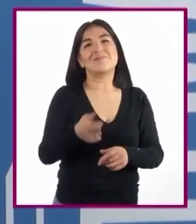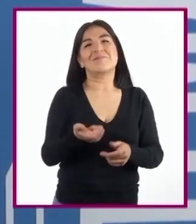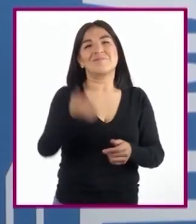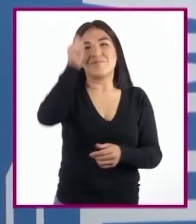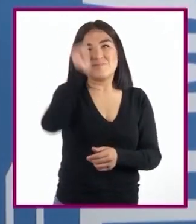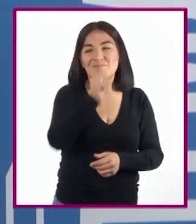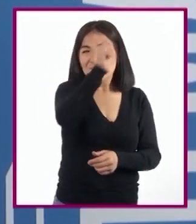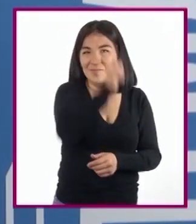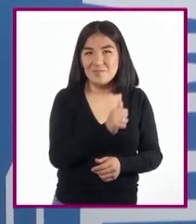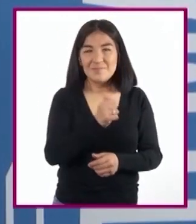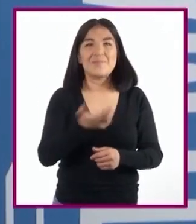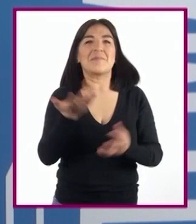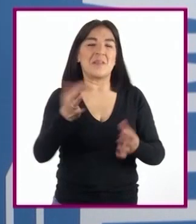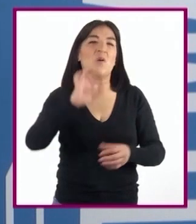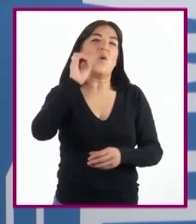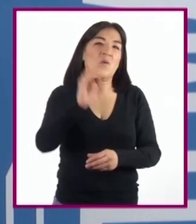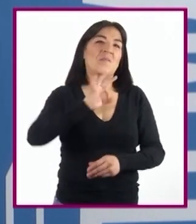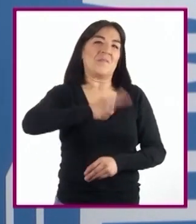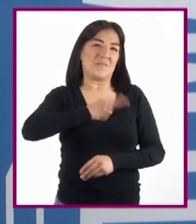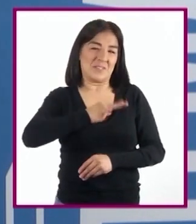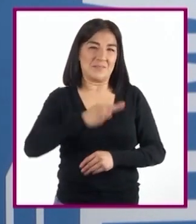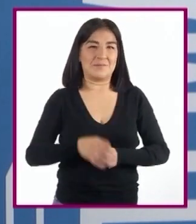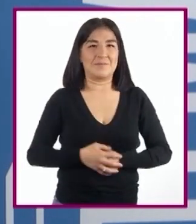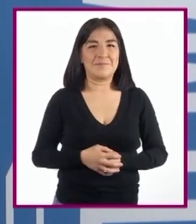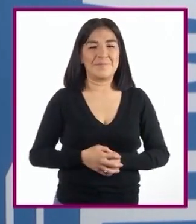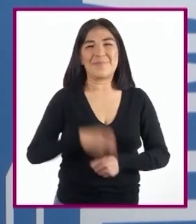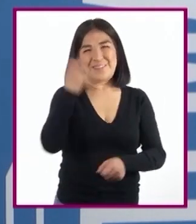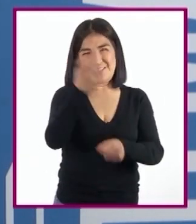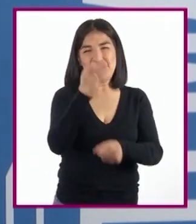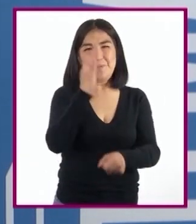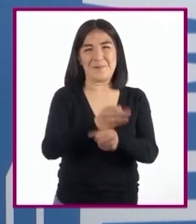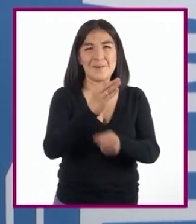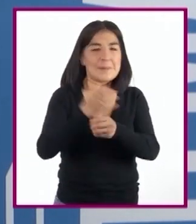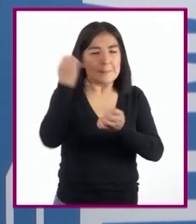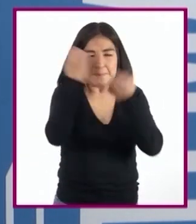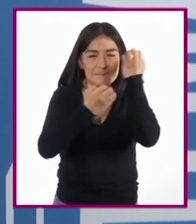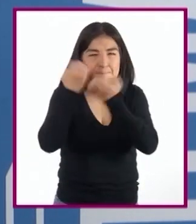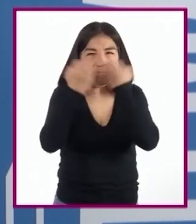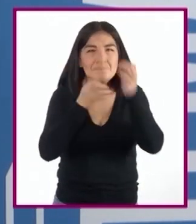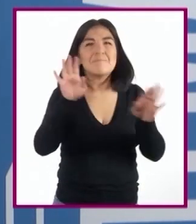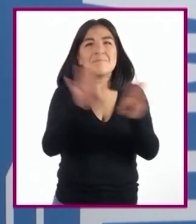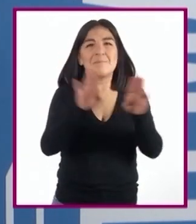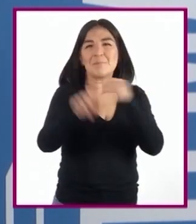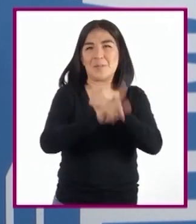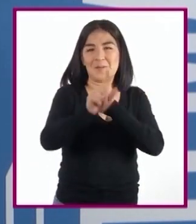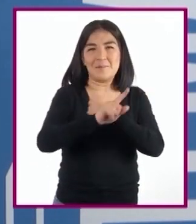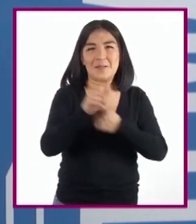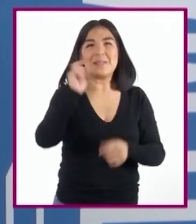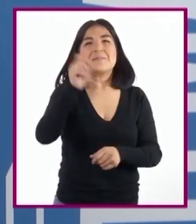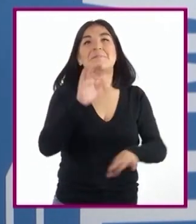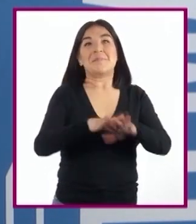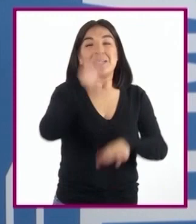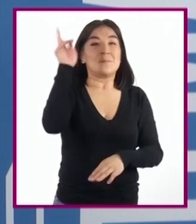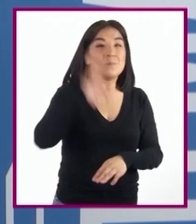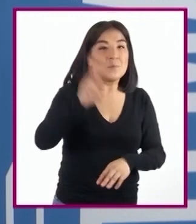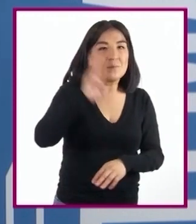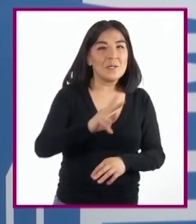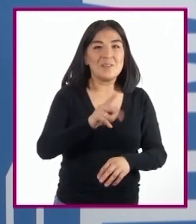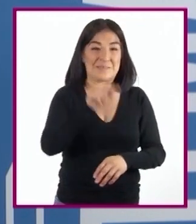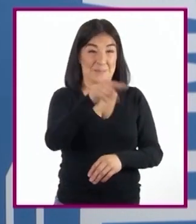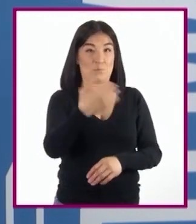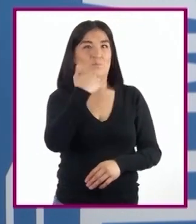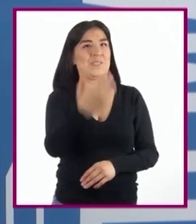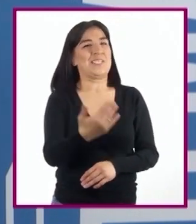visión. Si analizan este tipo de problema, tener una probabilidad mayor no es buen